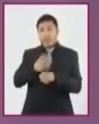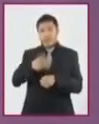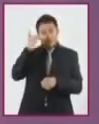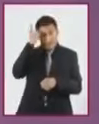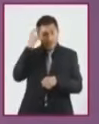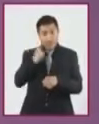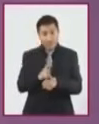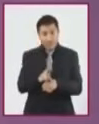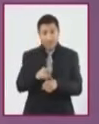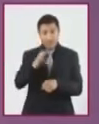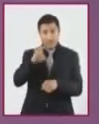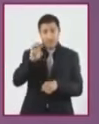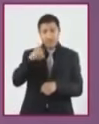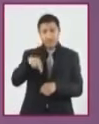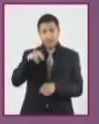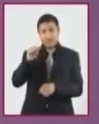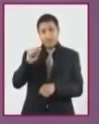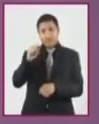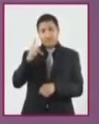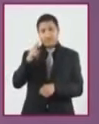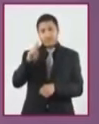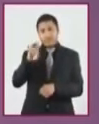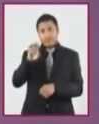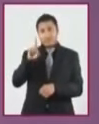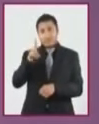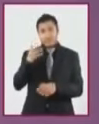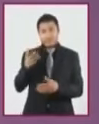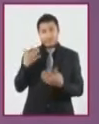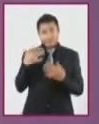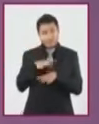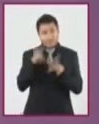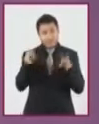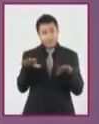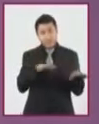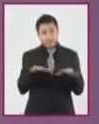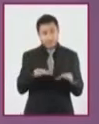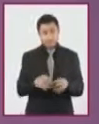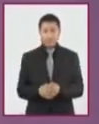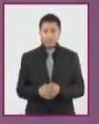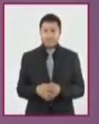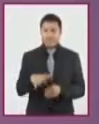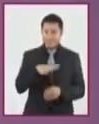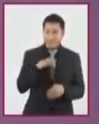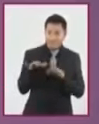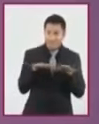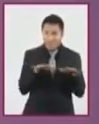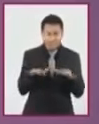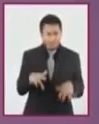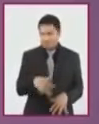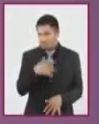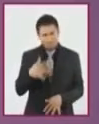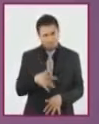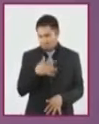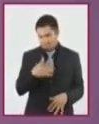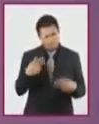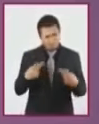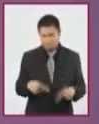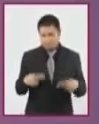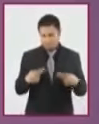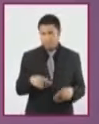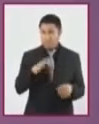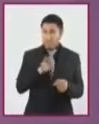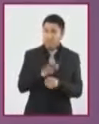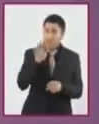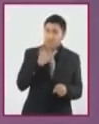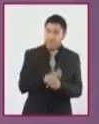sismos y las fuerzas que actúan en la Tierra. Doctora, hay sismos que casi son imperceptibles para las personas. ¿Cuál es la magnitud